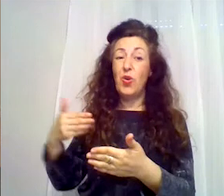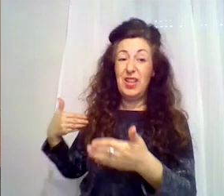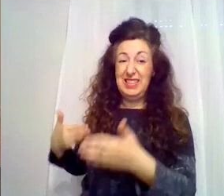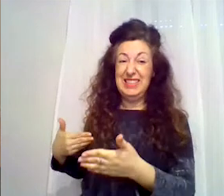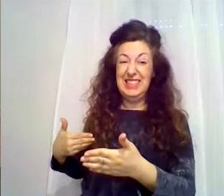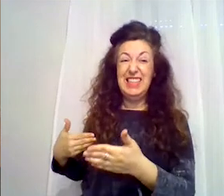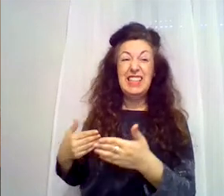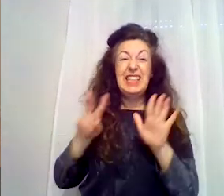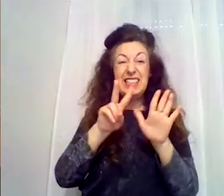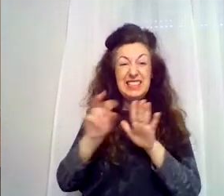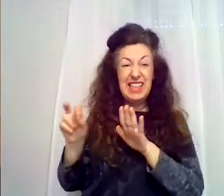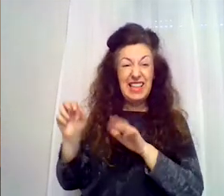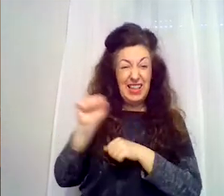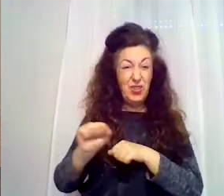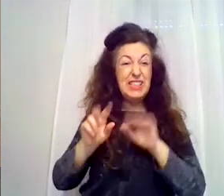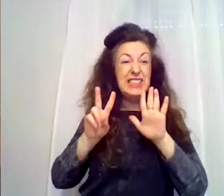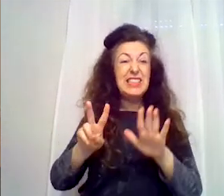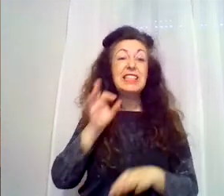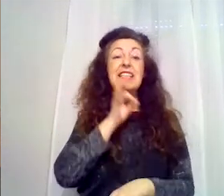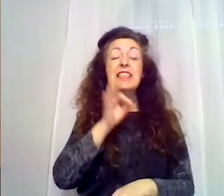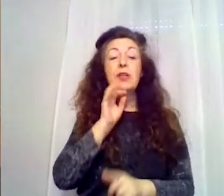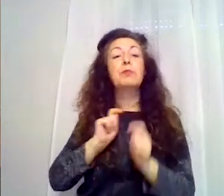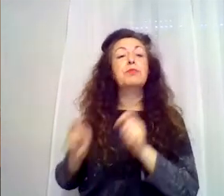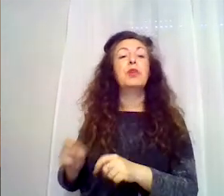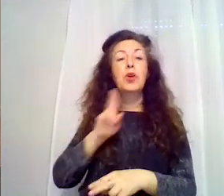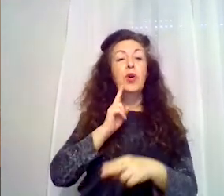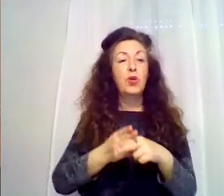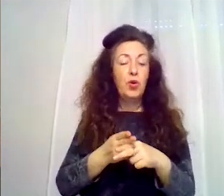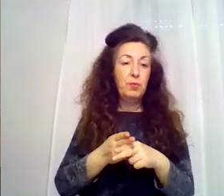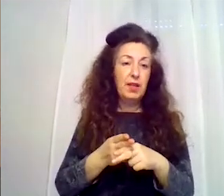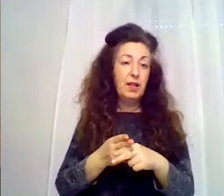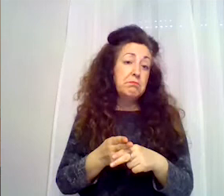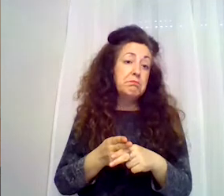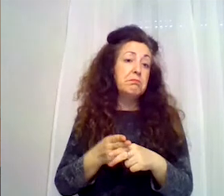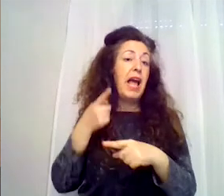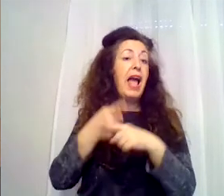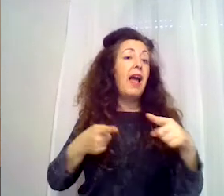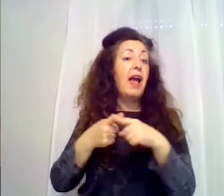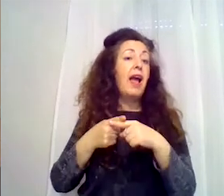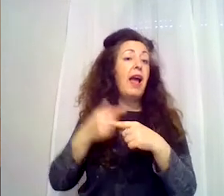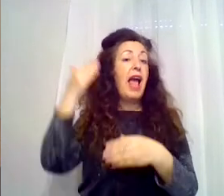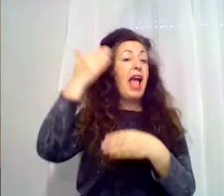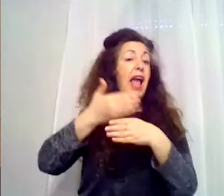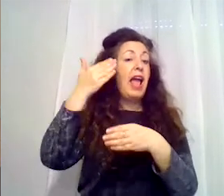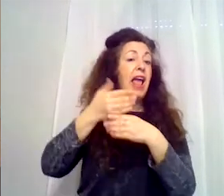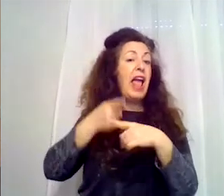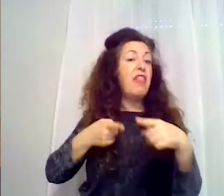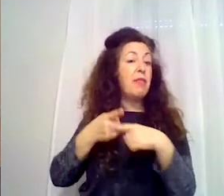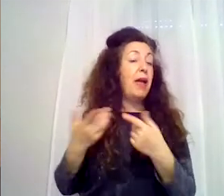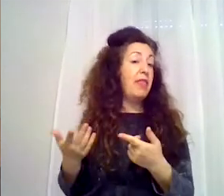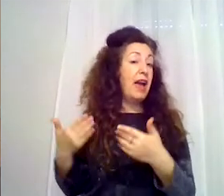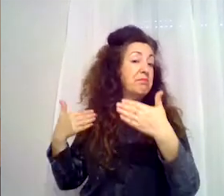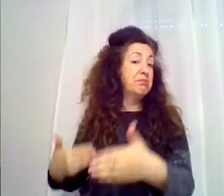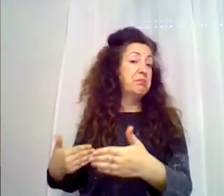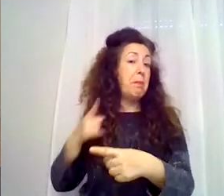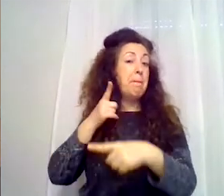¿no? Entonces, esta es como el final del Renacimiento, es lo que me parece a mí